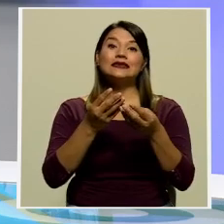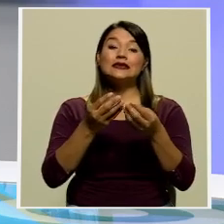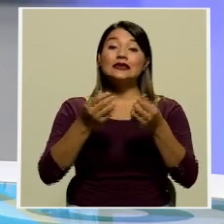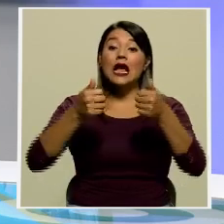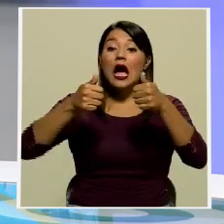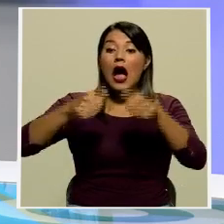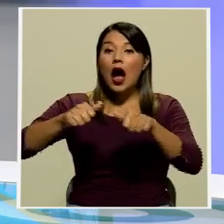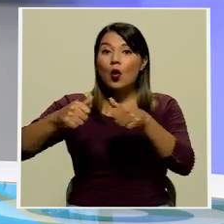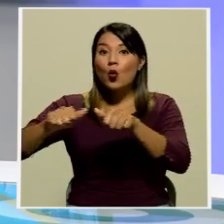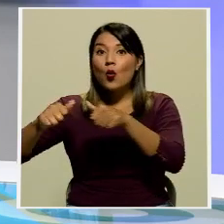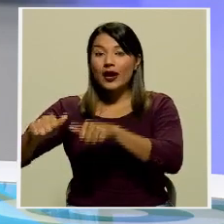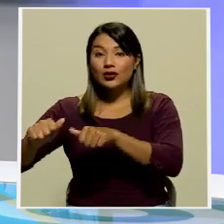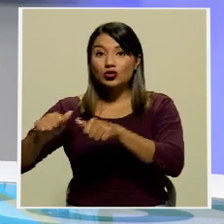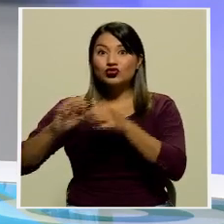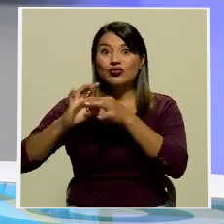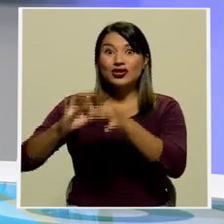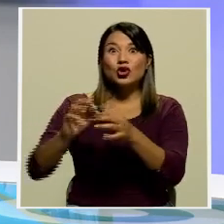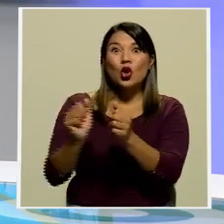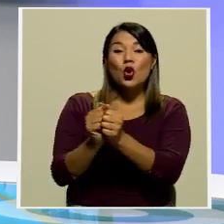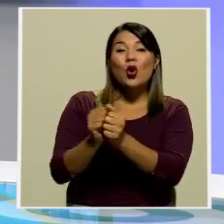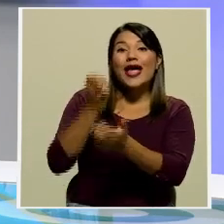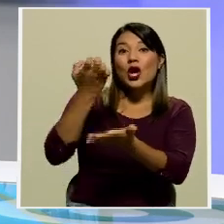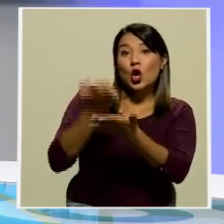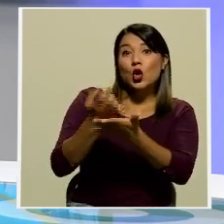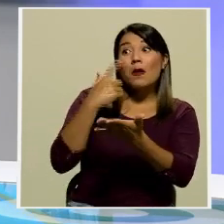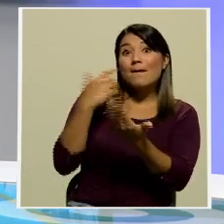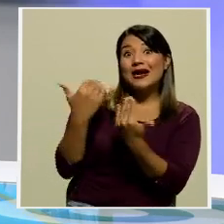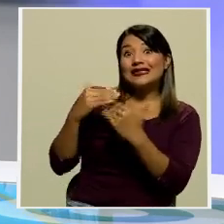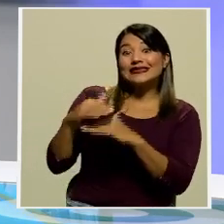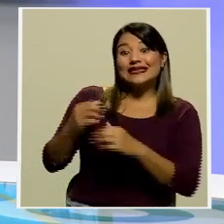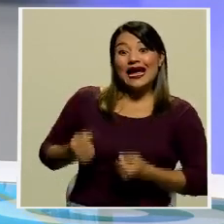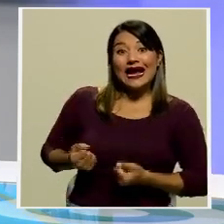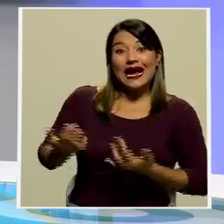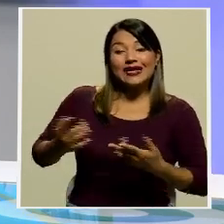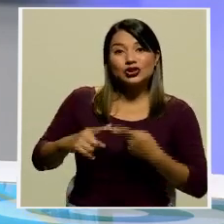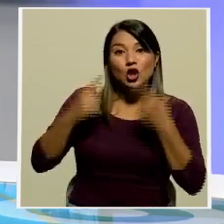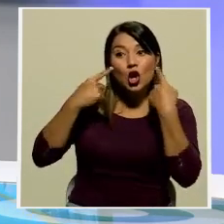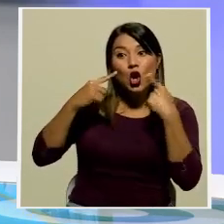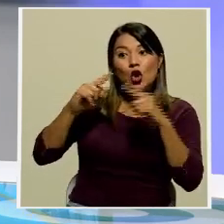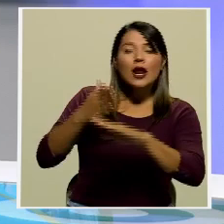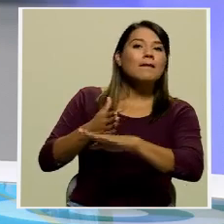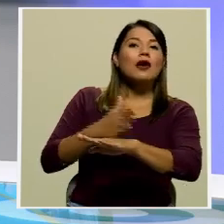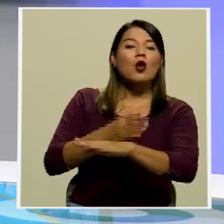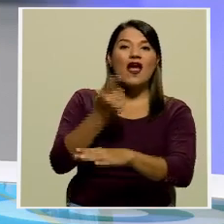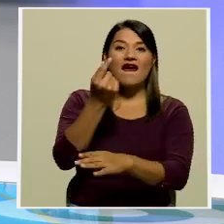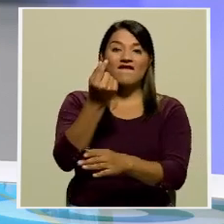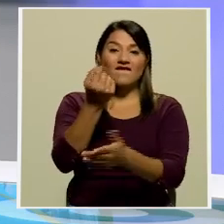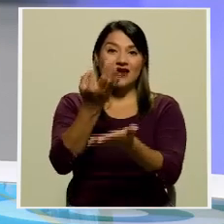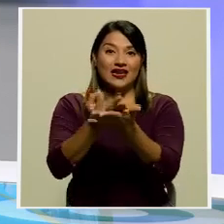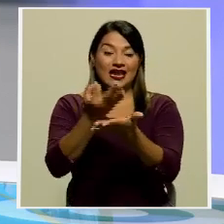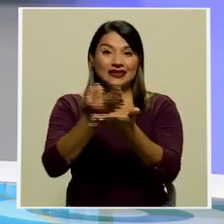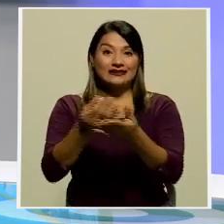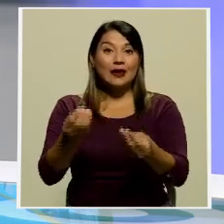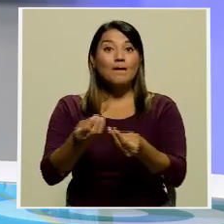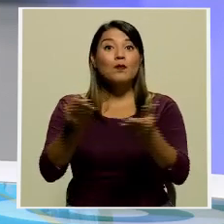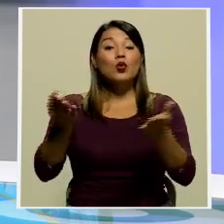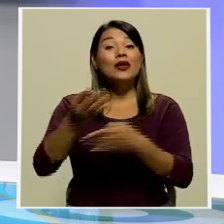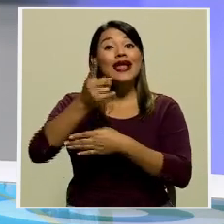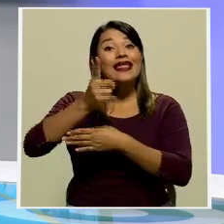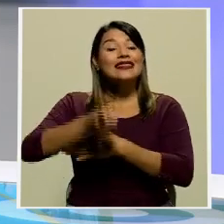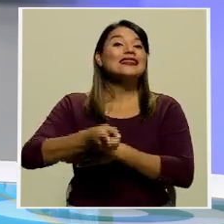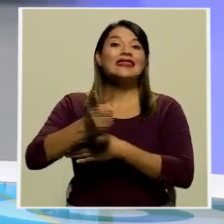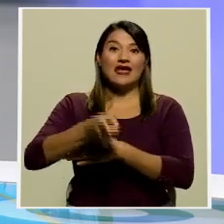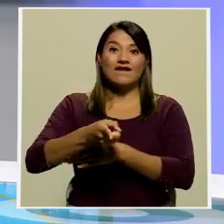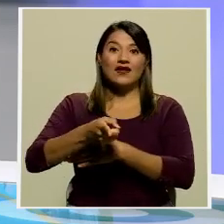para contener el gasto y equilibrar las finanzas públicas debe ser acordado